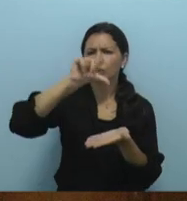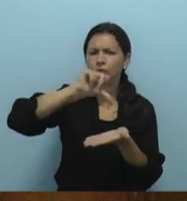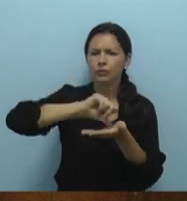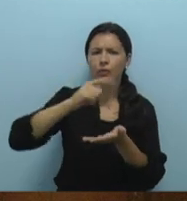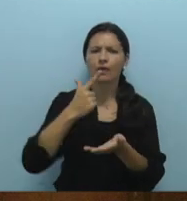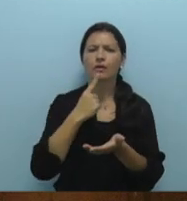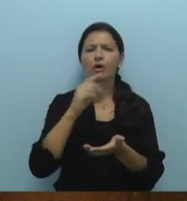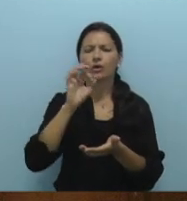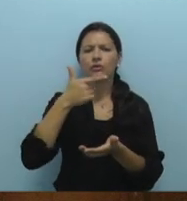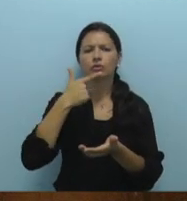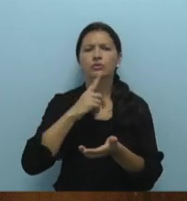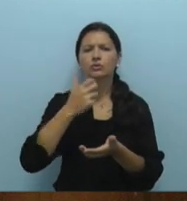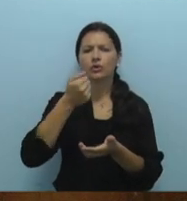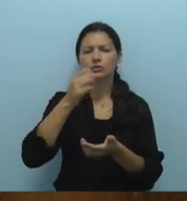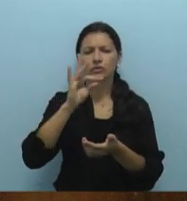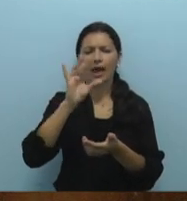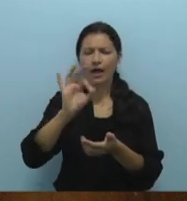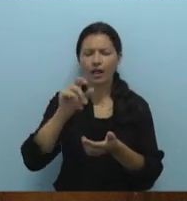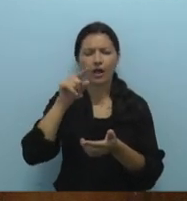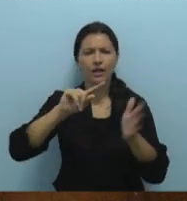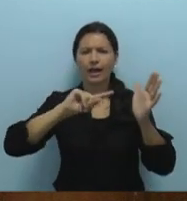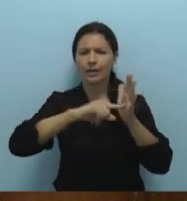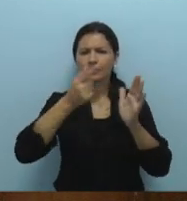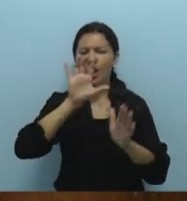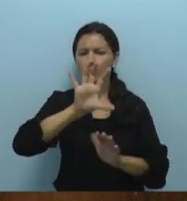las Olimpiadas Deportivas y Culturales.